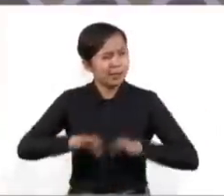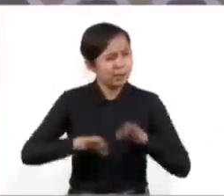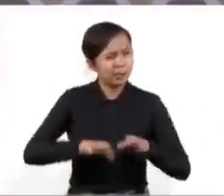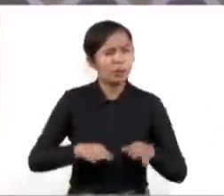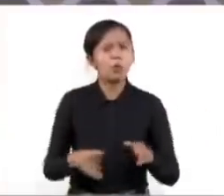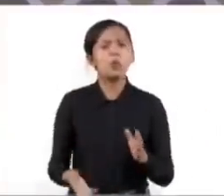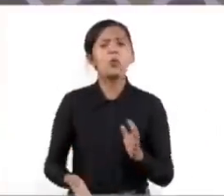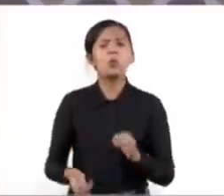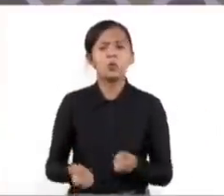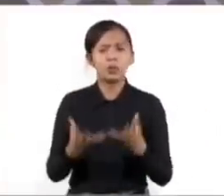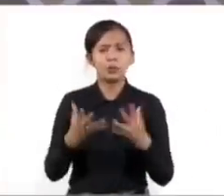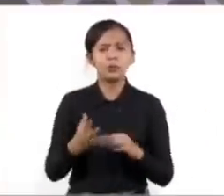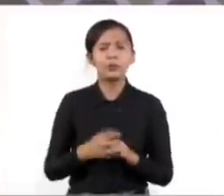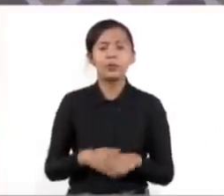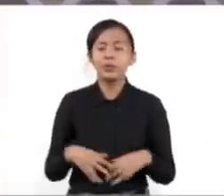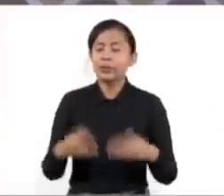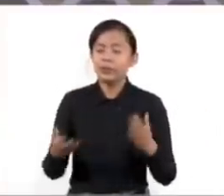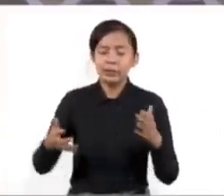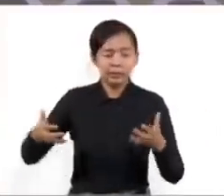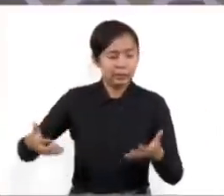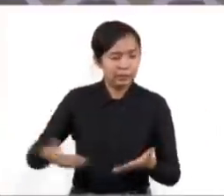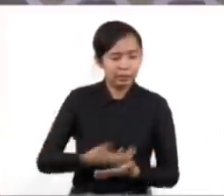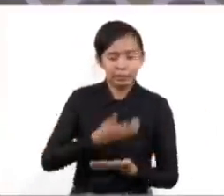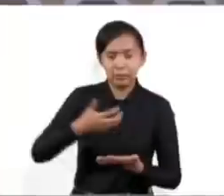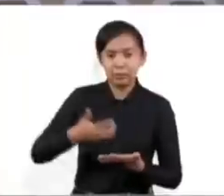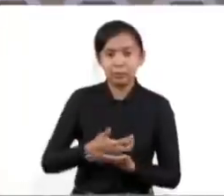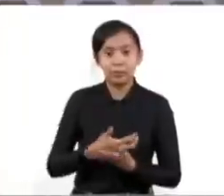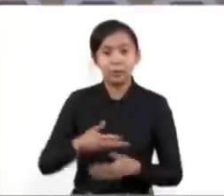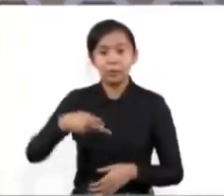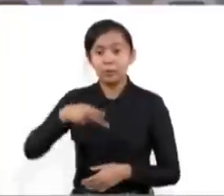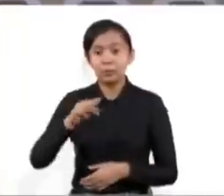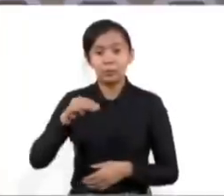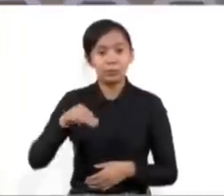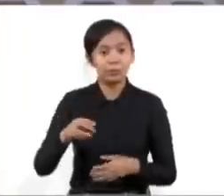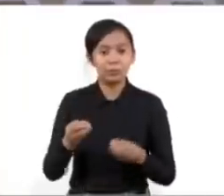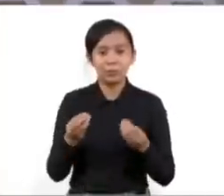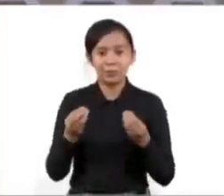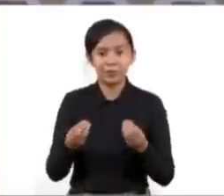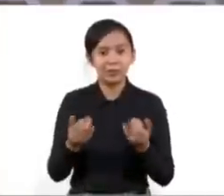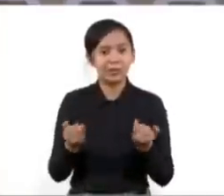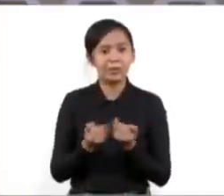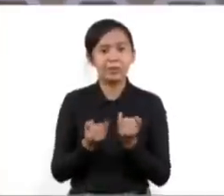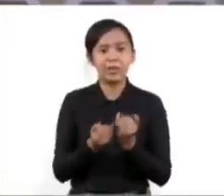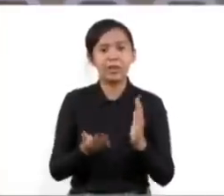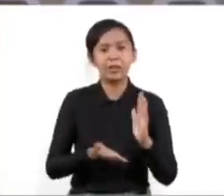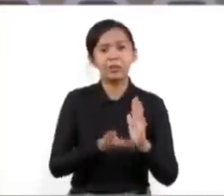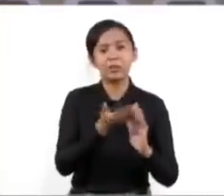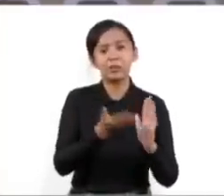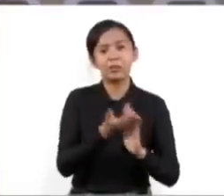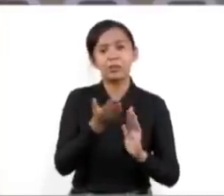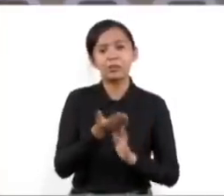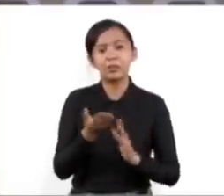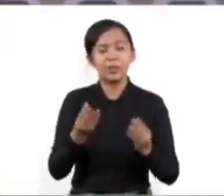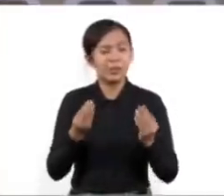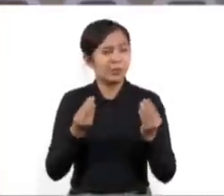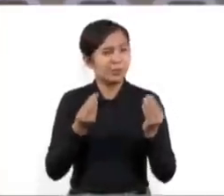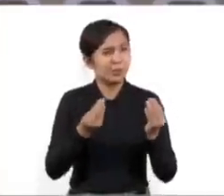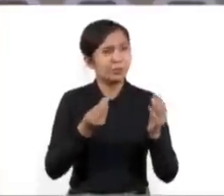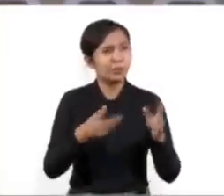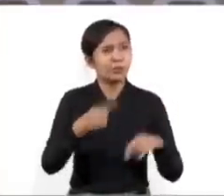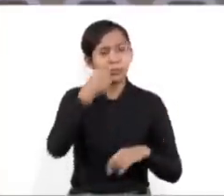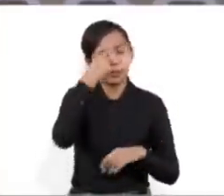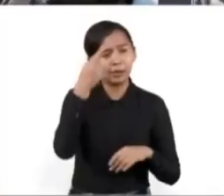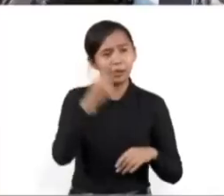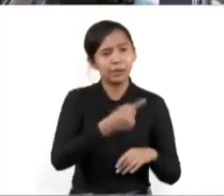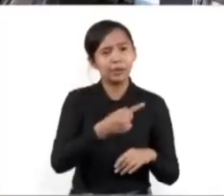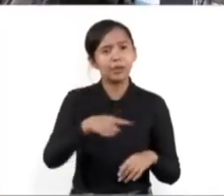excavaron 8.700 metros cúbicos, se construyeron 449 pilas secantes, esto es lo que nos ayudó a confinar